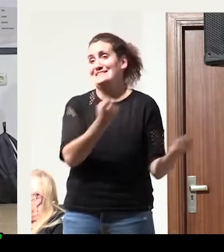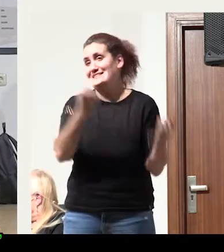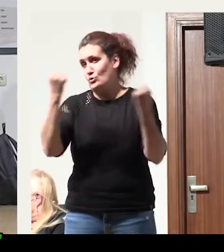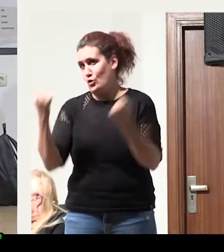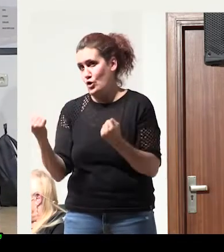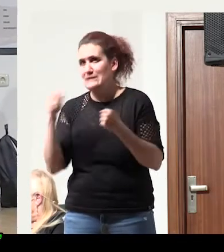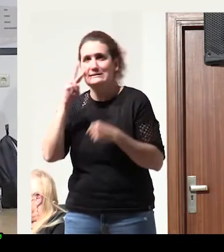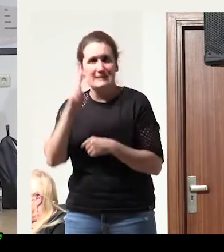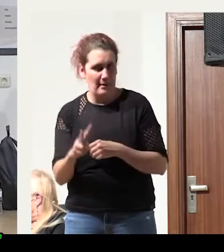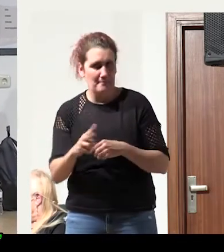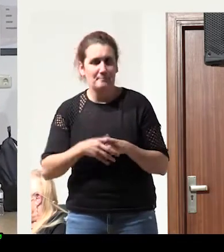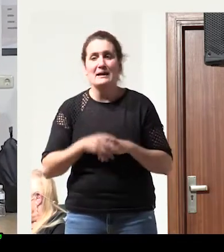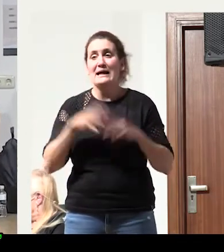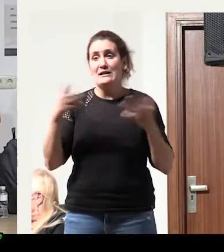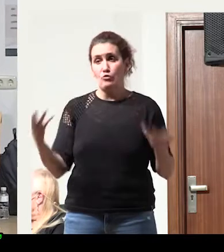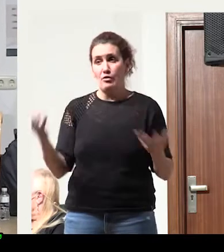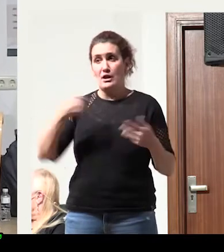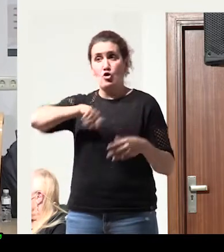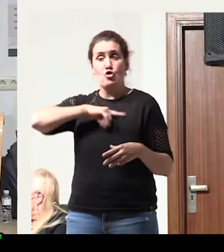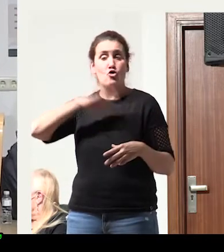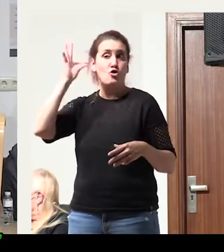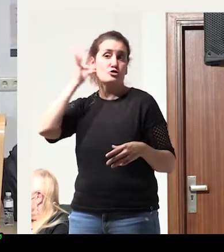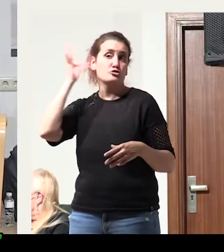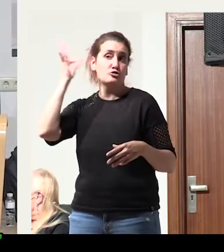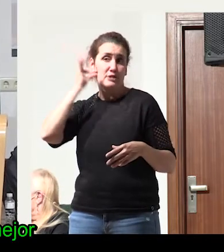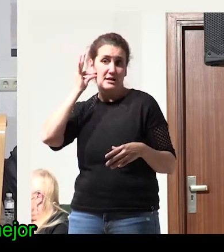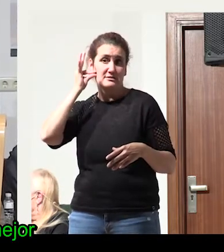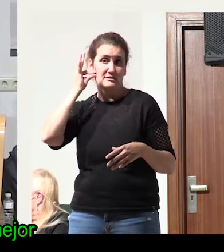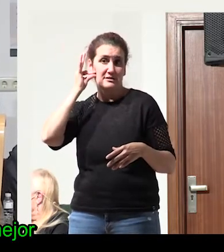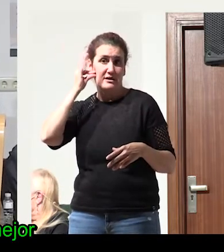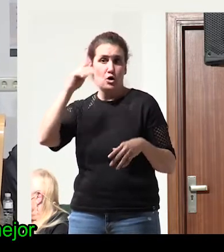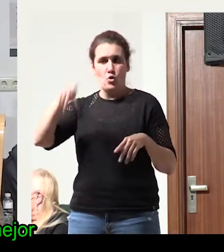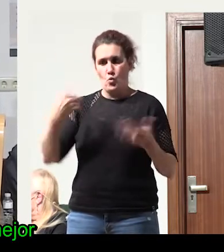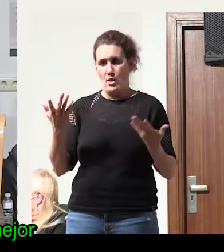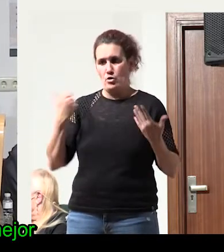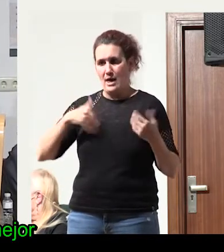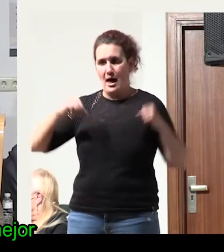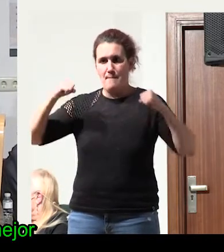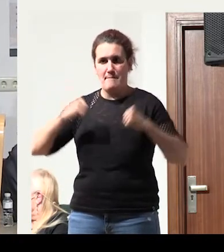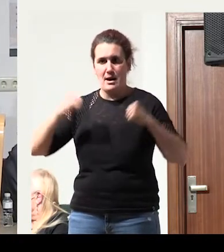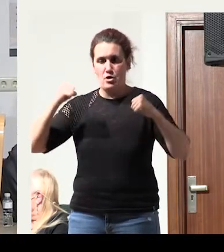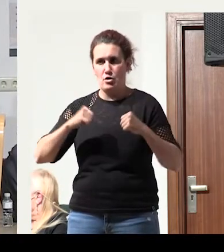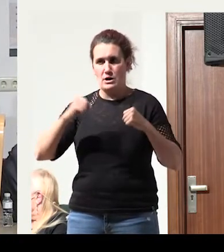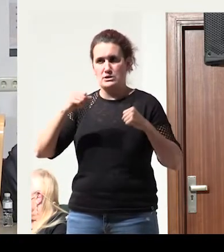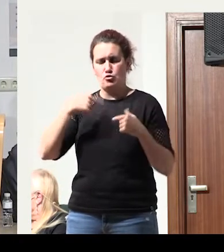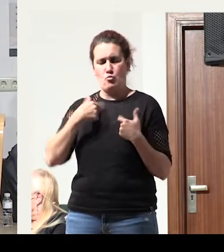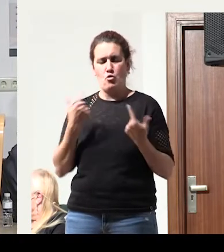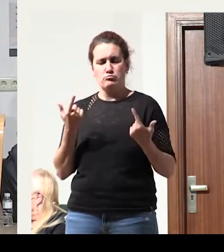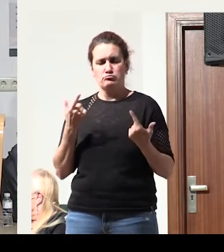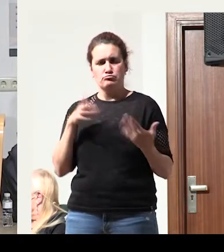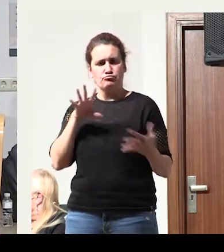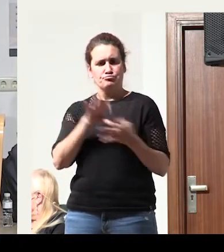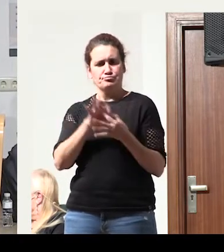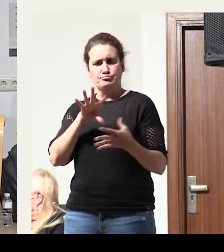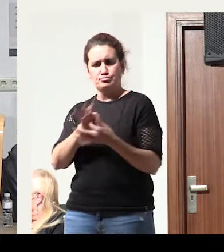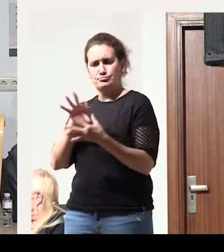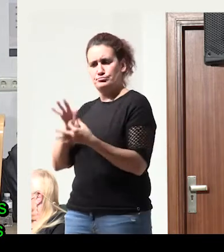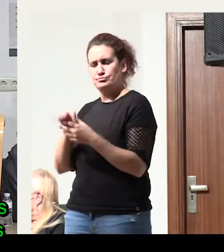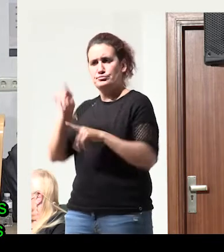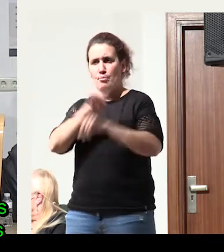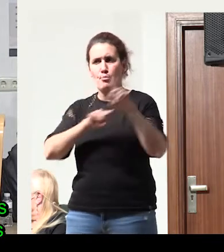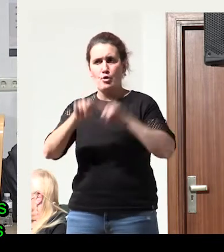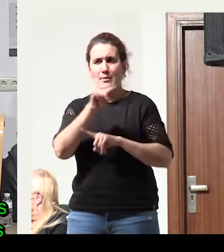tanto, nosotras, cada vez, a la medida que envejecemos, estamos identificando mucho mejor ciertos problemas que son de cualquier